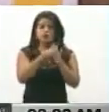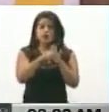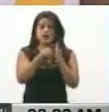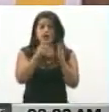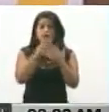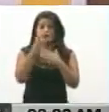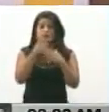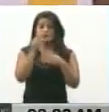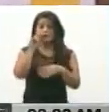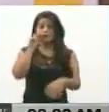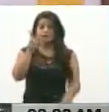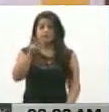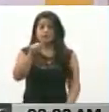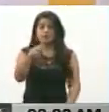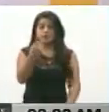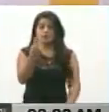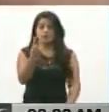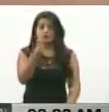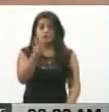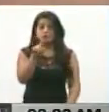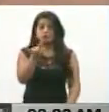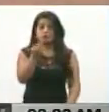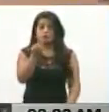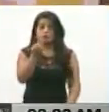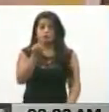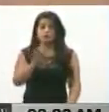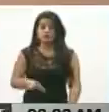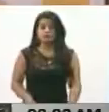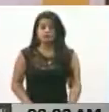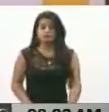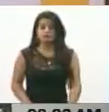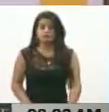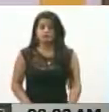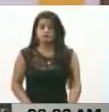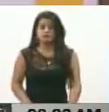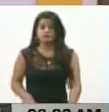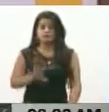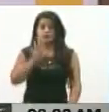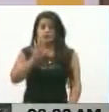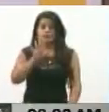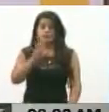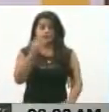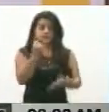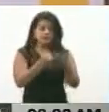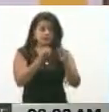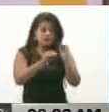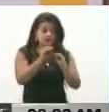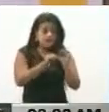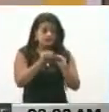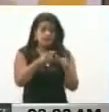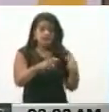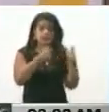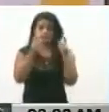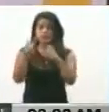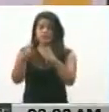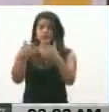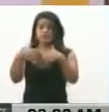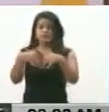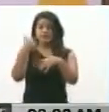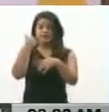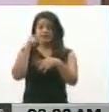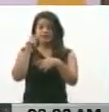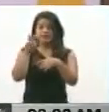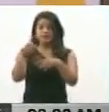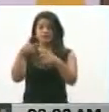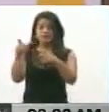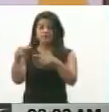TV 24.1. Se genera la aplicación en Senditel, va vía CAN TV hasta el telepuerto